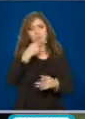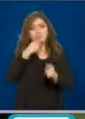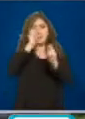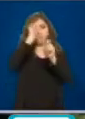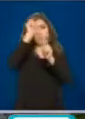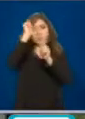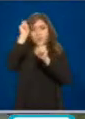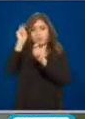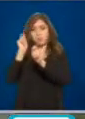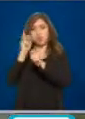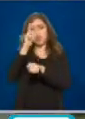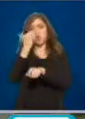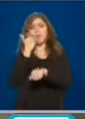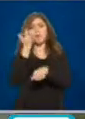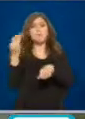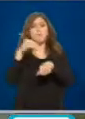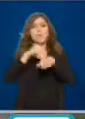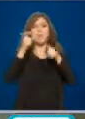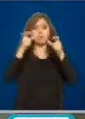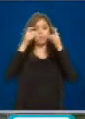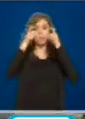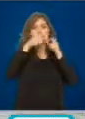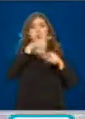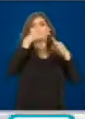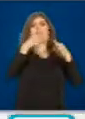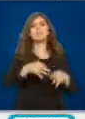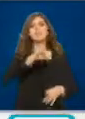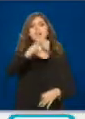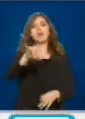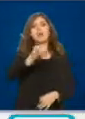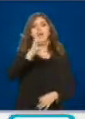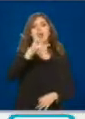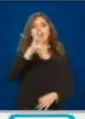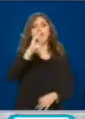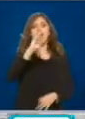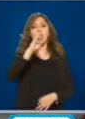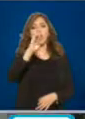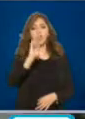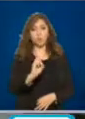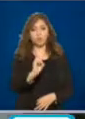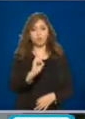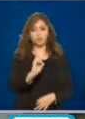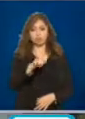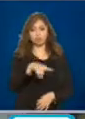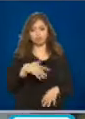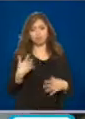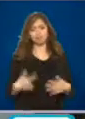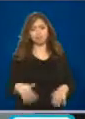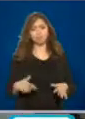así lo quiso, tío Alberto, pero es don Jacobo Zabludowski, el